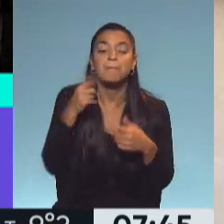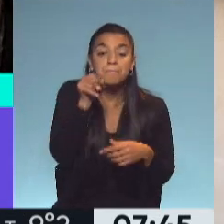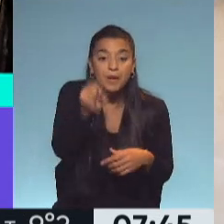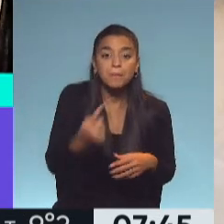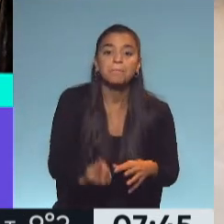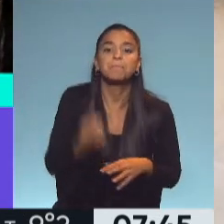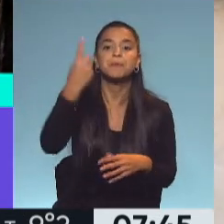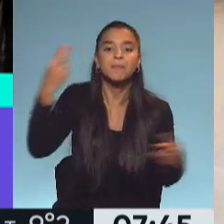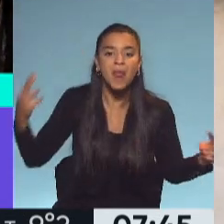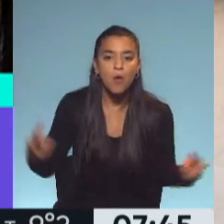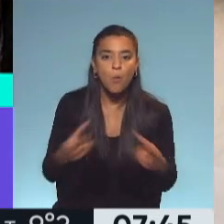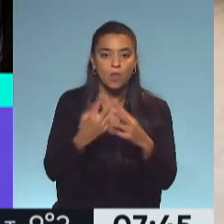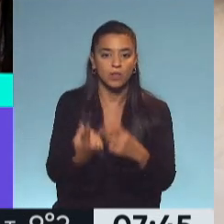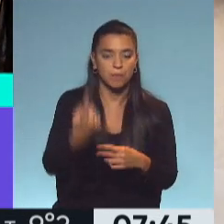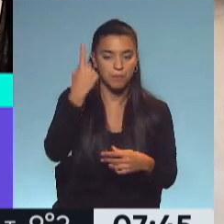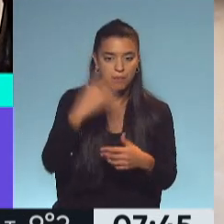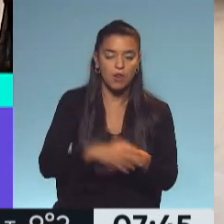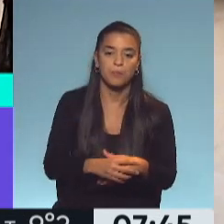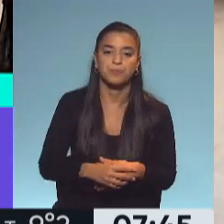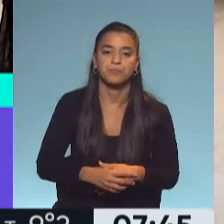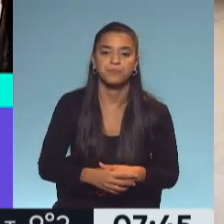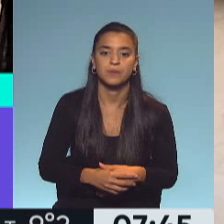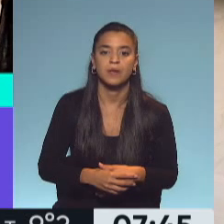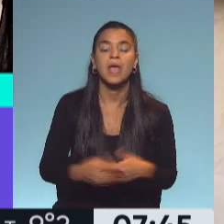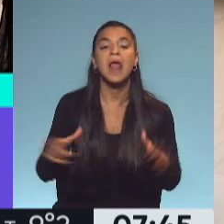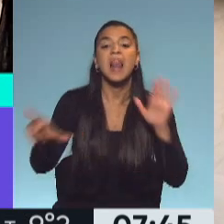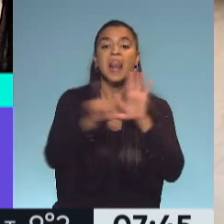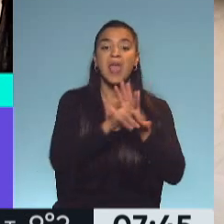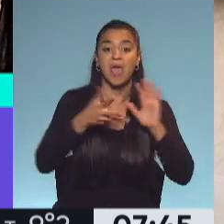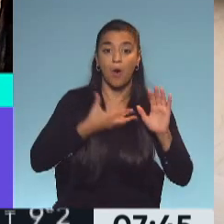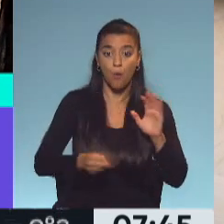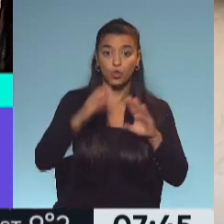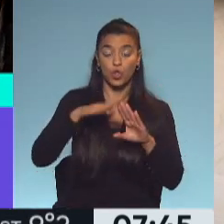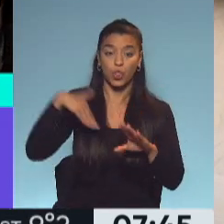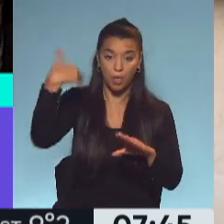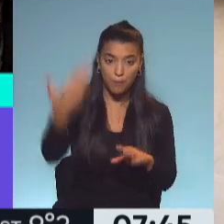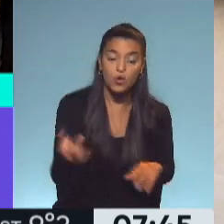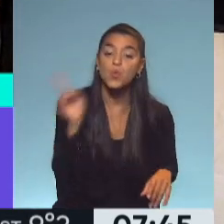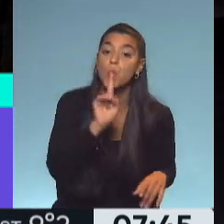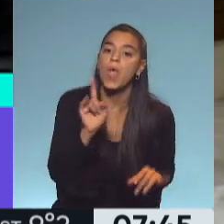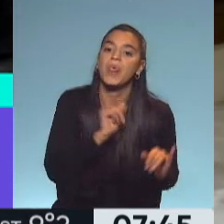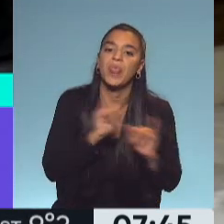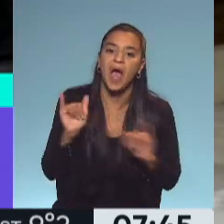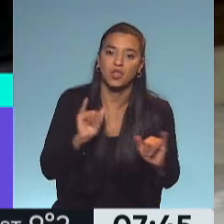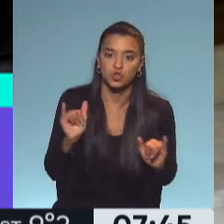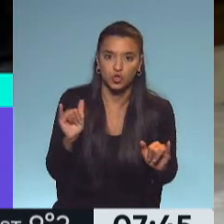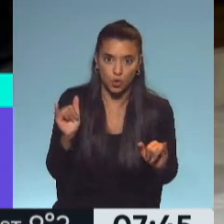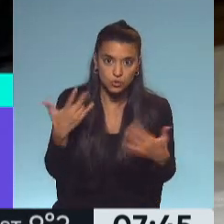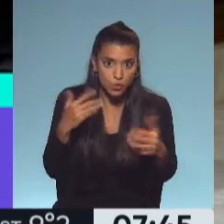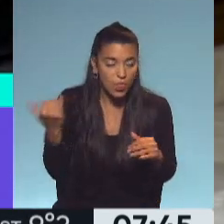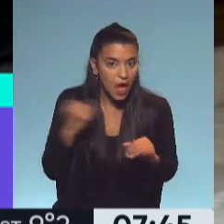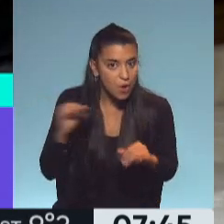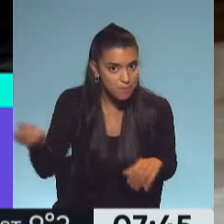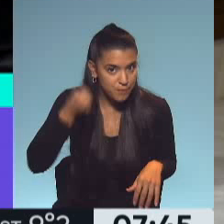el primer encuentro post ley de aborto en la República Argentina. Exactamente. Y no es un dato menor. Sí, no es un dato menor porque,